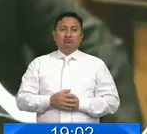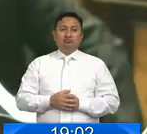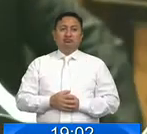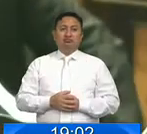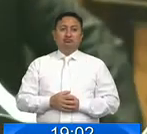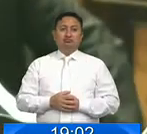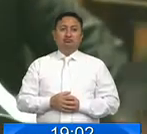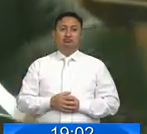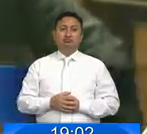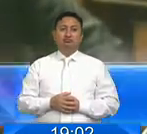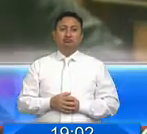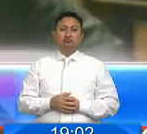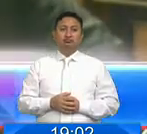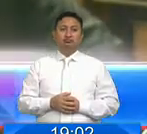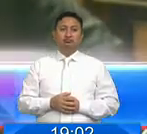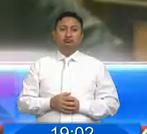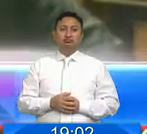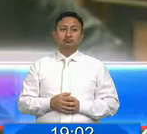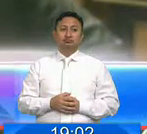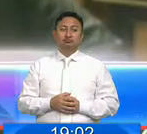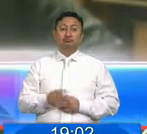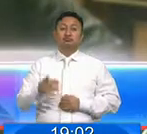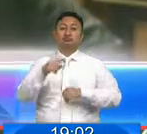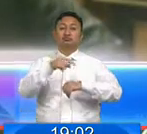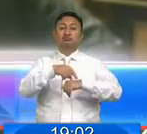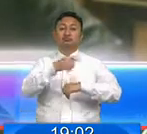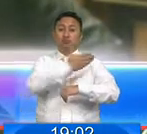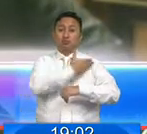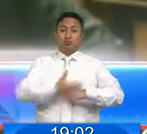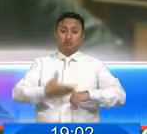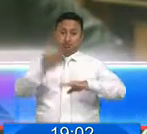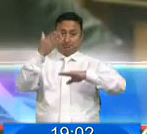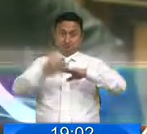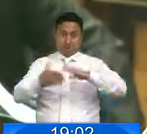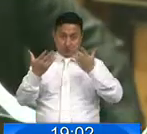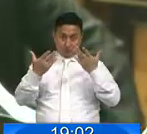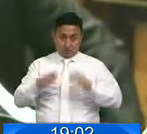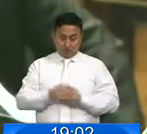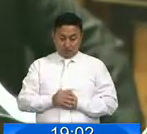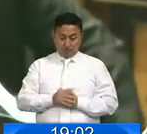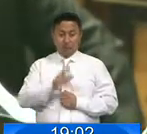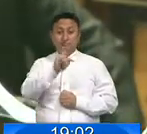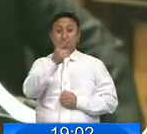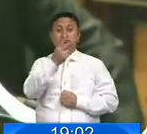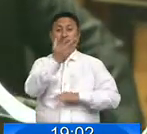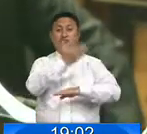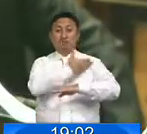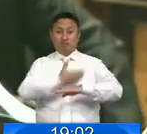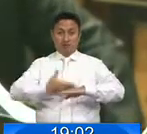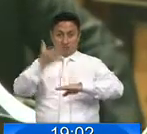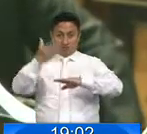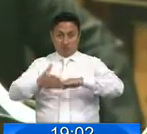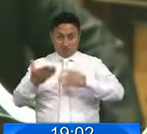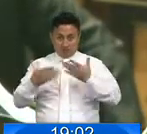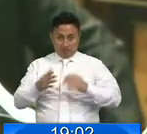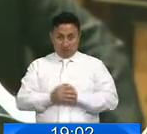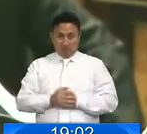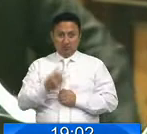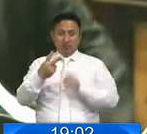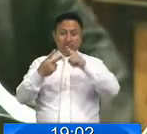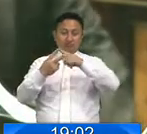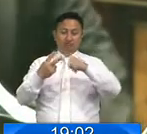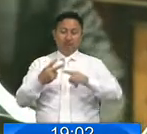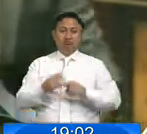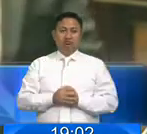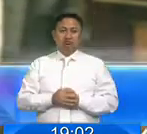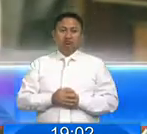Una vez que ha concluido el periodo presidencial y también el vicepresidencial de un mandatario,